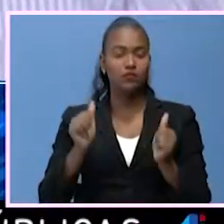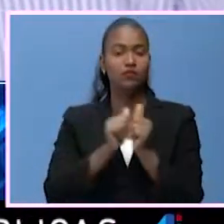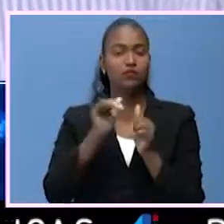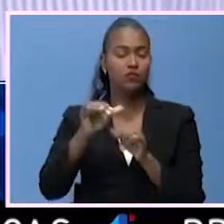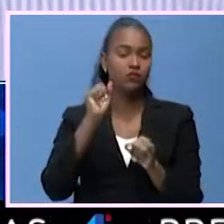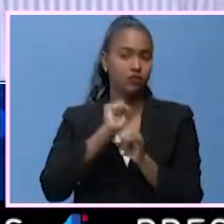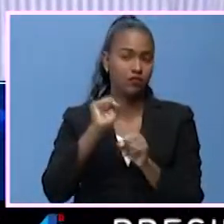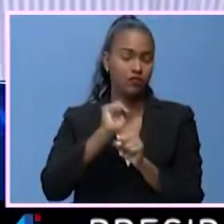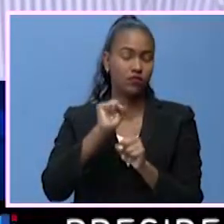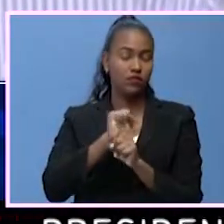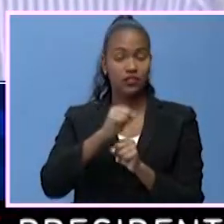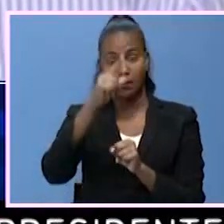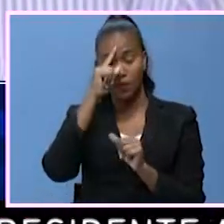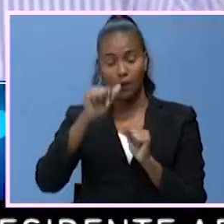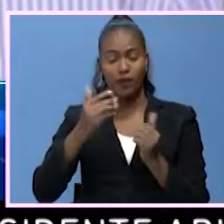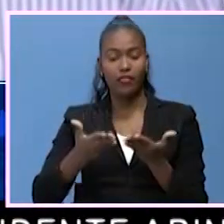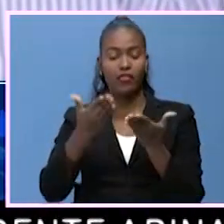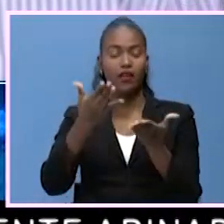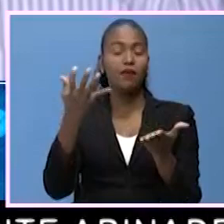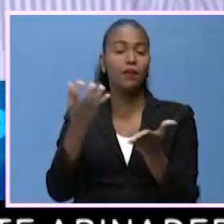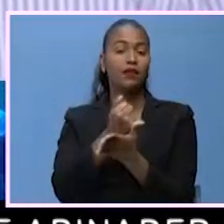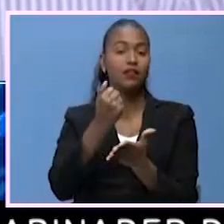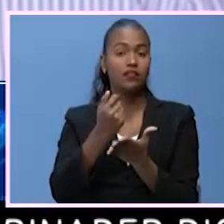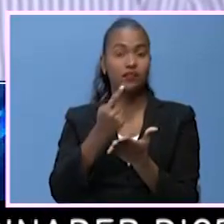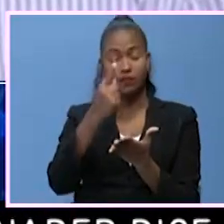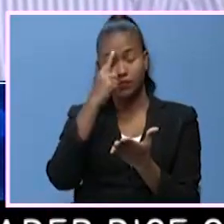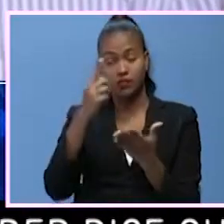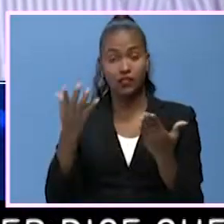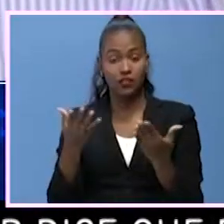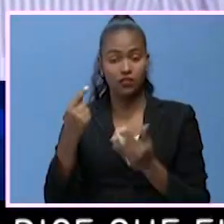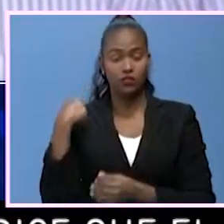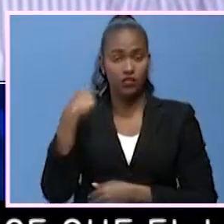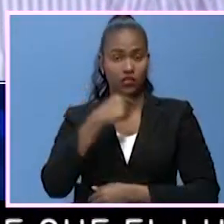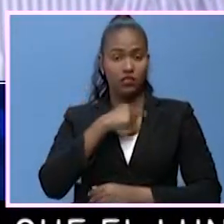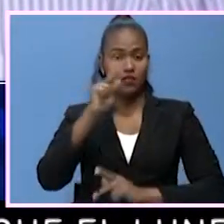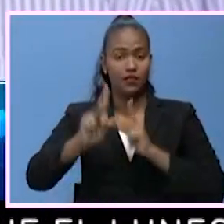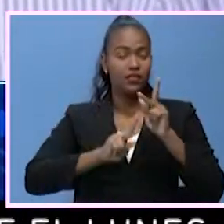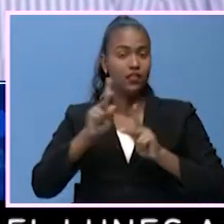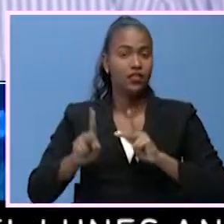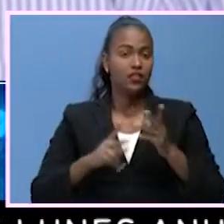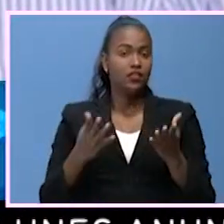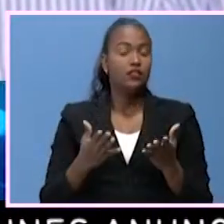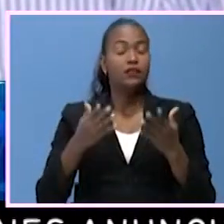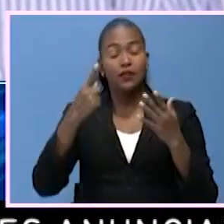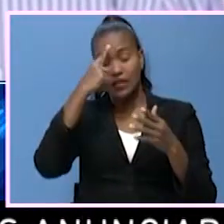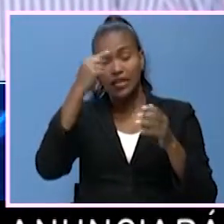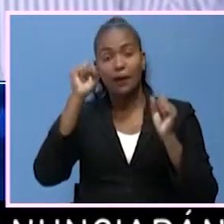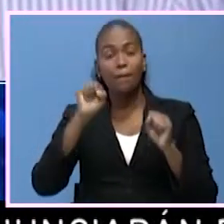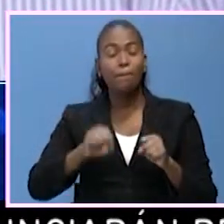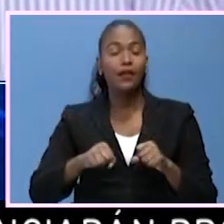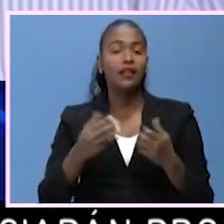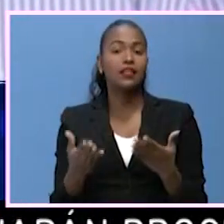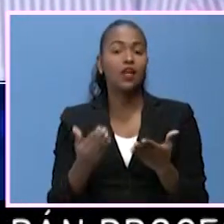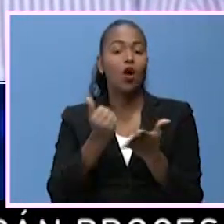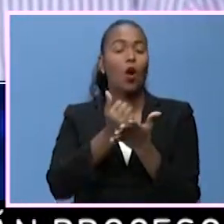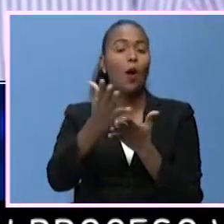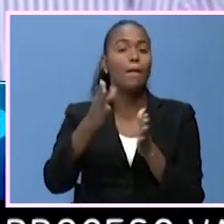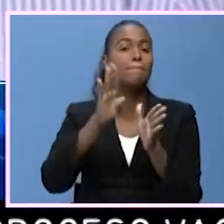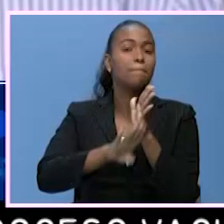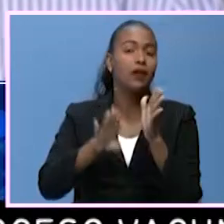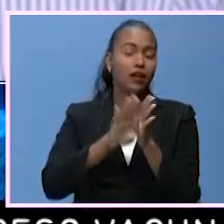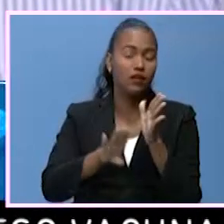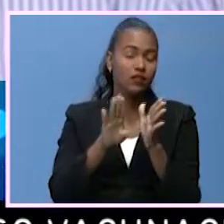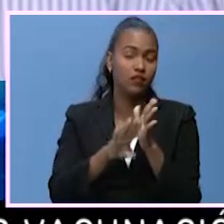operativo, para darle la oportunidad a nuestra gente de que puedan comprar